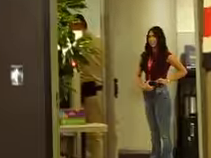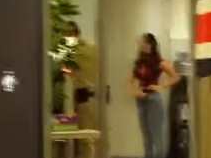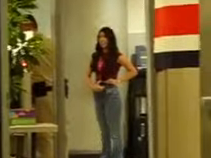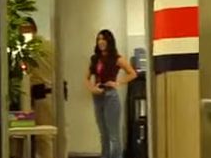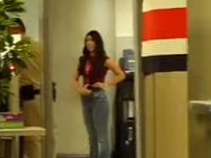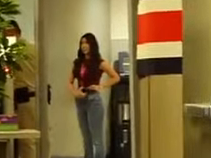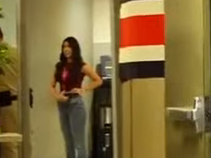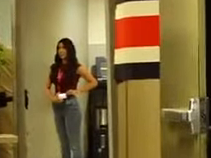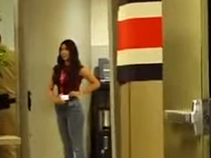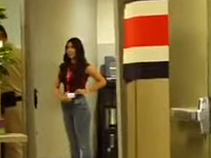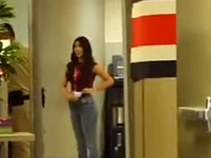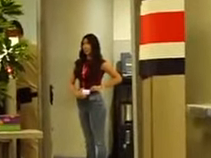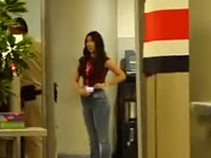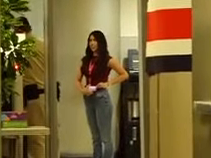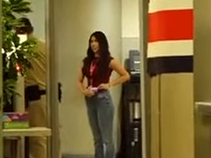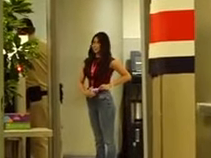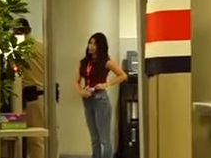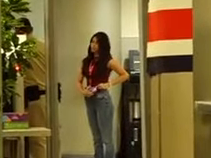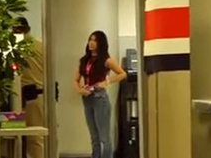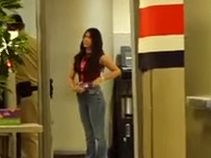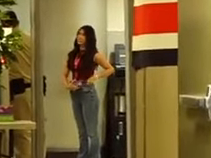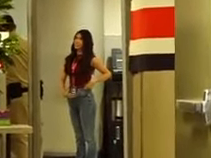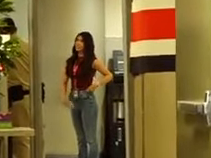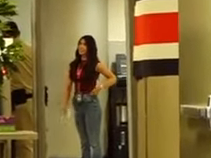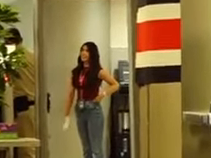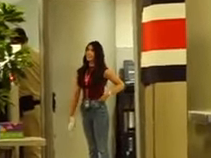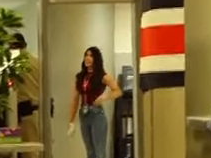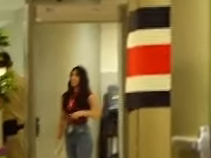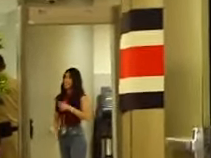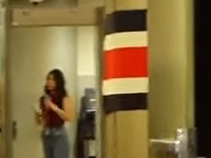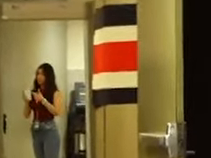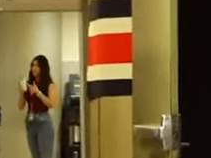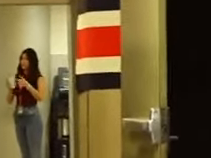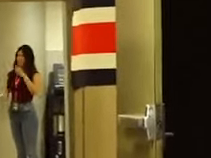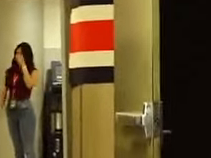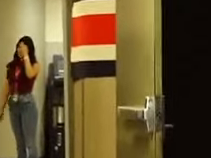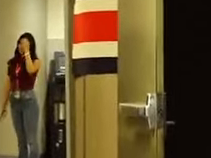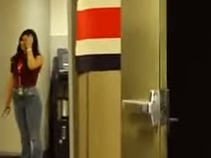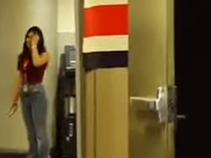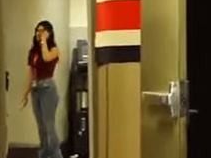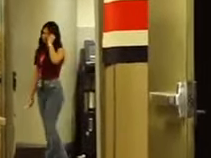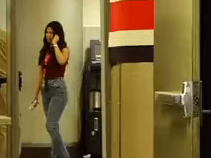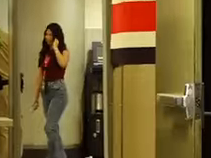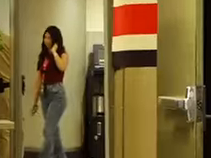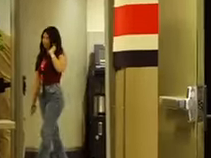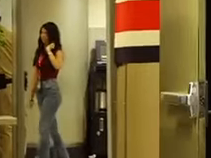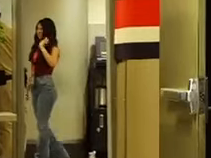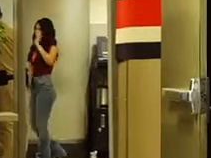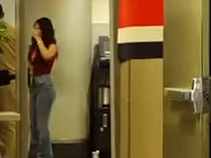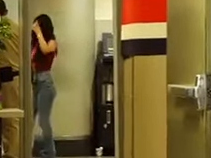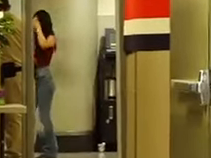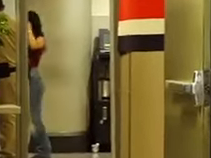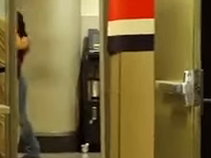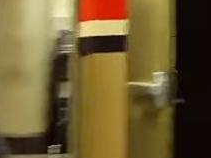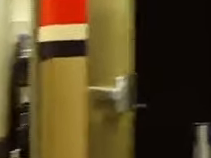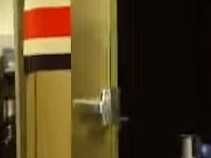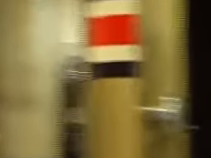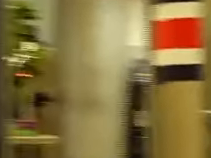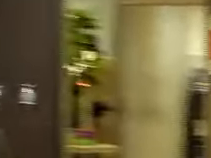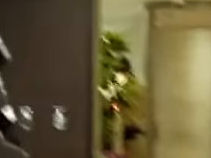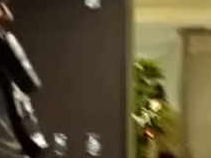1 de plata. Sherman Whitty, el atleta costarricense que dejó en alto nuestro país, que incluso el